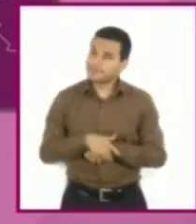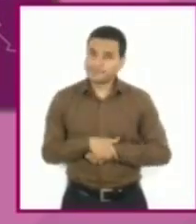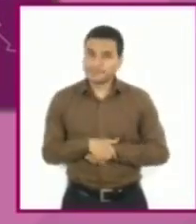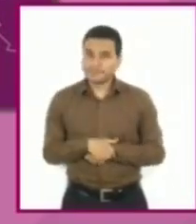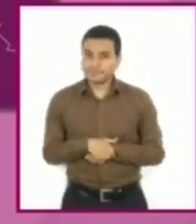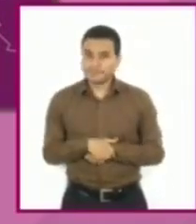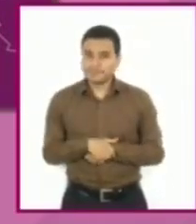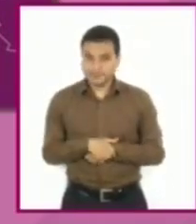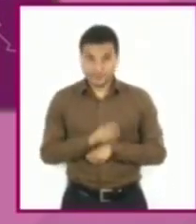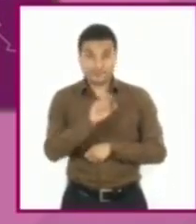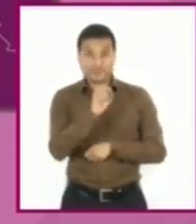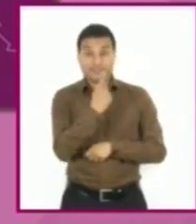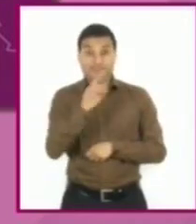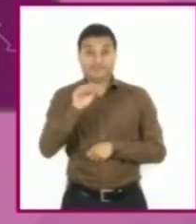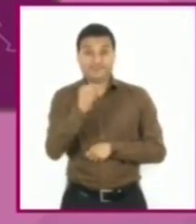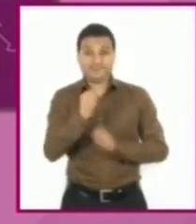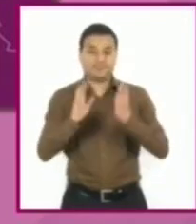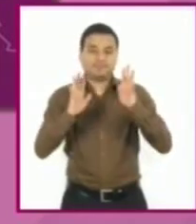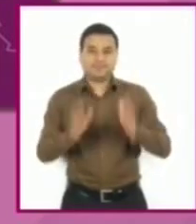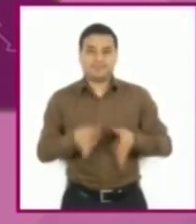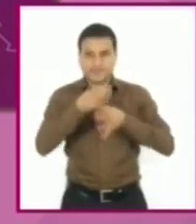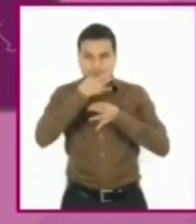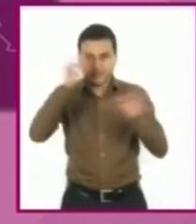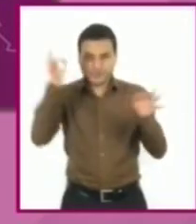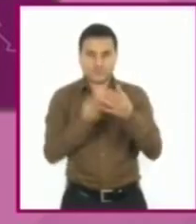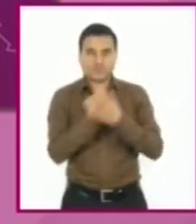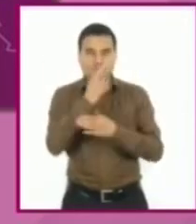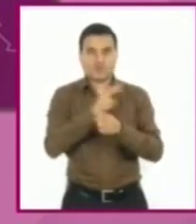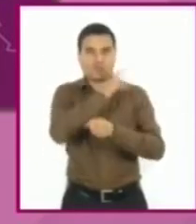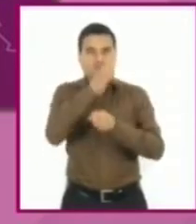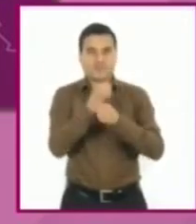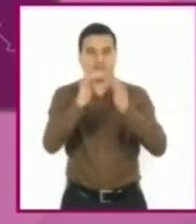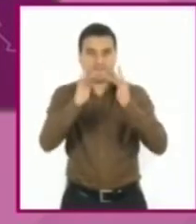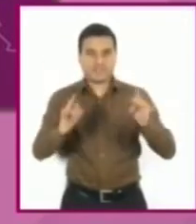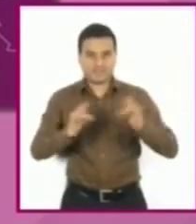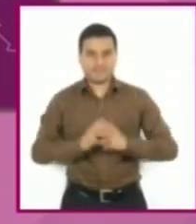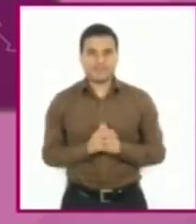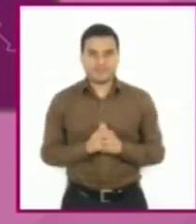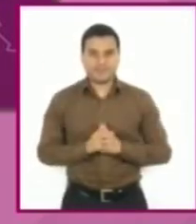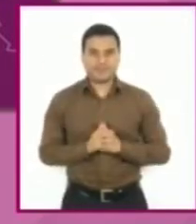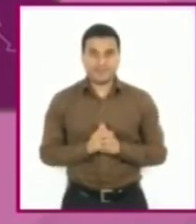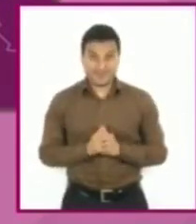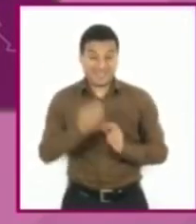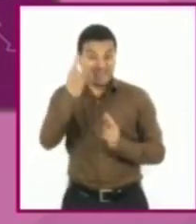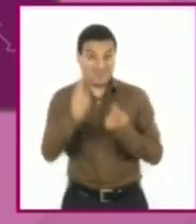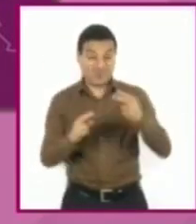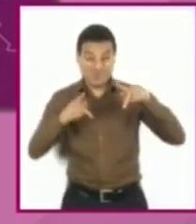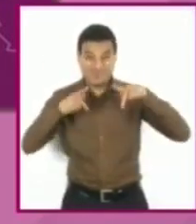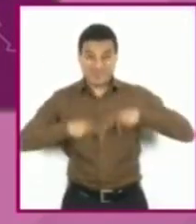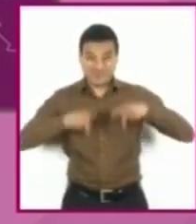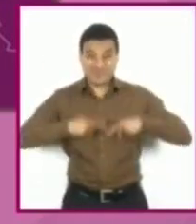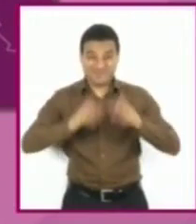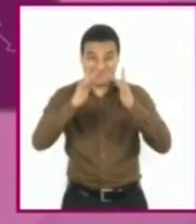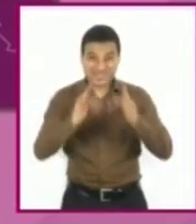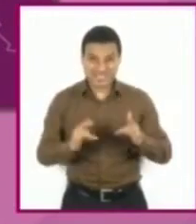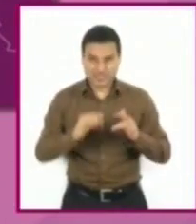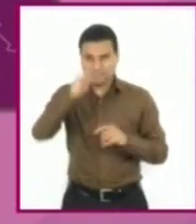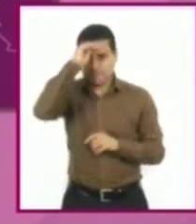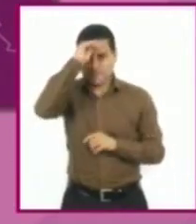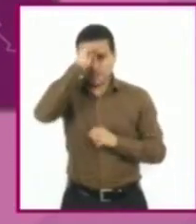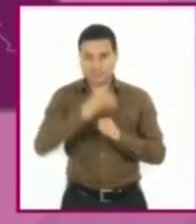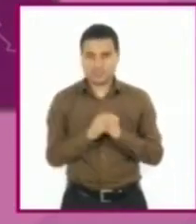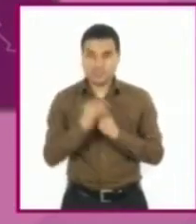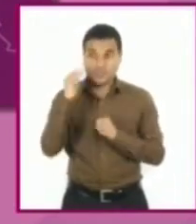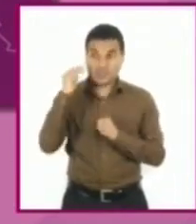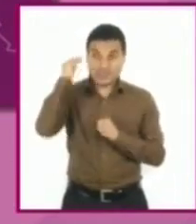y el 21 de septiembre se proclamó la República Francesa. Muchos revolucionarios franceses consideraban que mientras